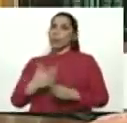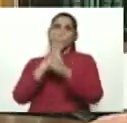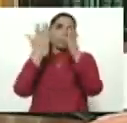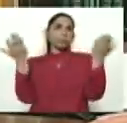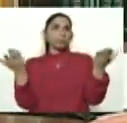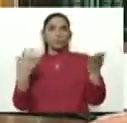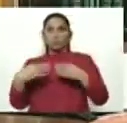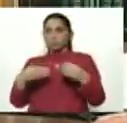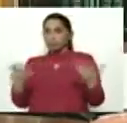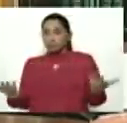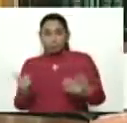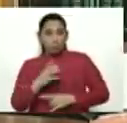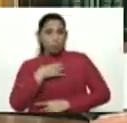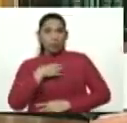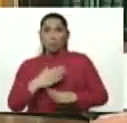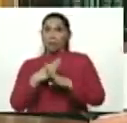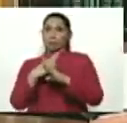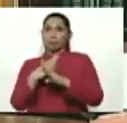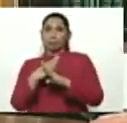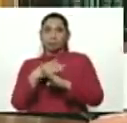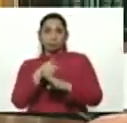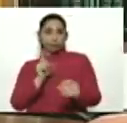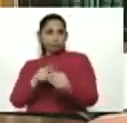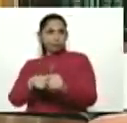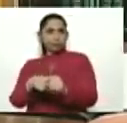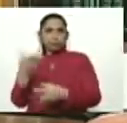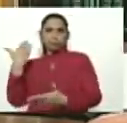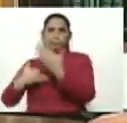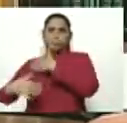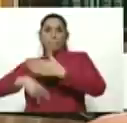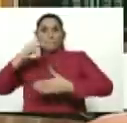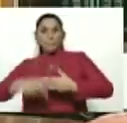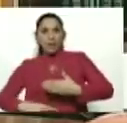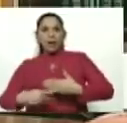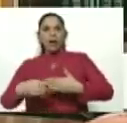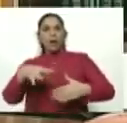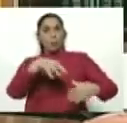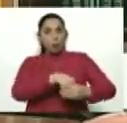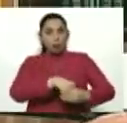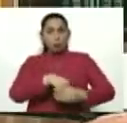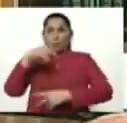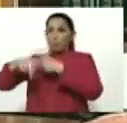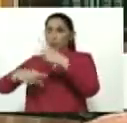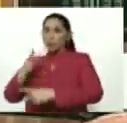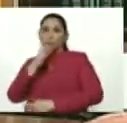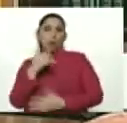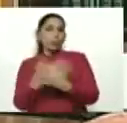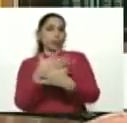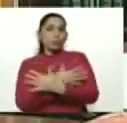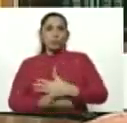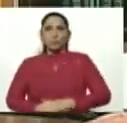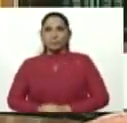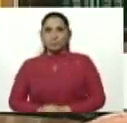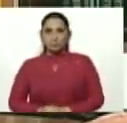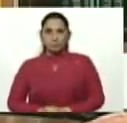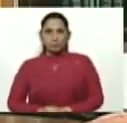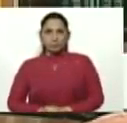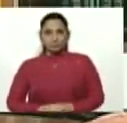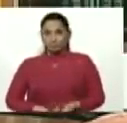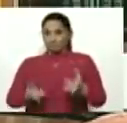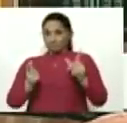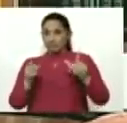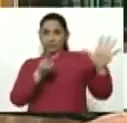por flexibilización. Esto forma parte de aquel plan de entre cuarentena y producción y contradicción. Se activó